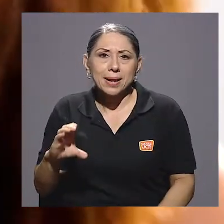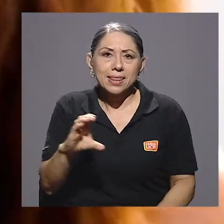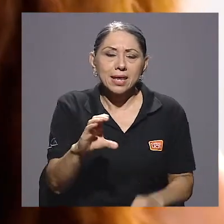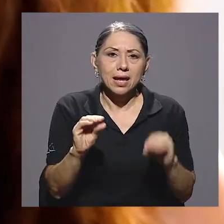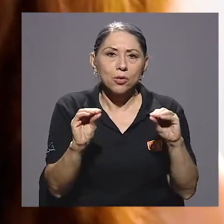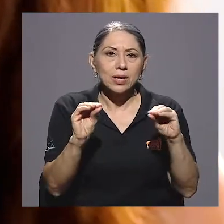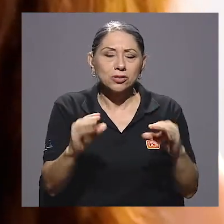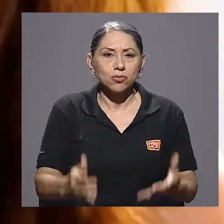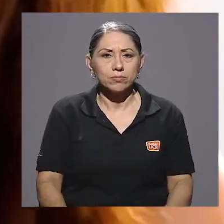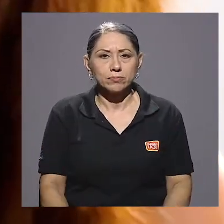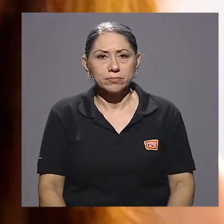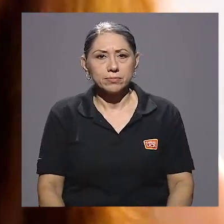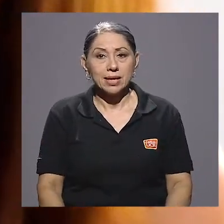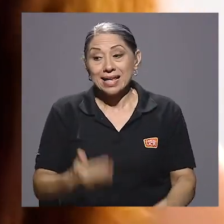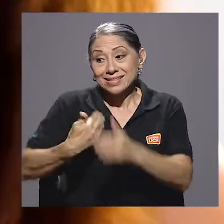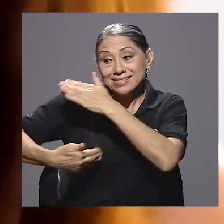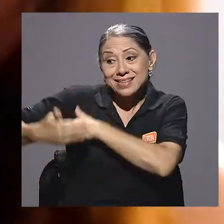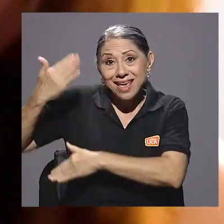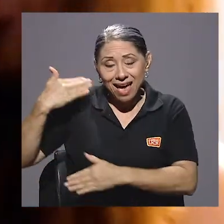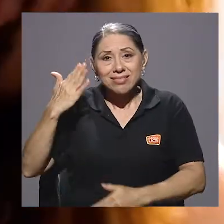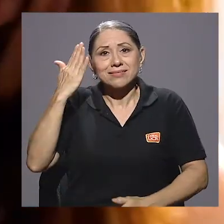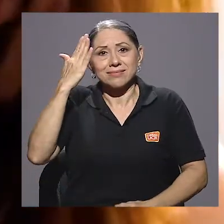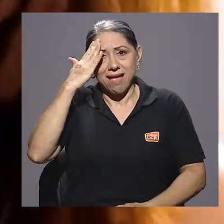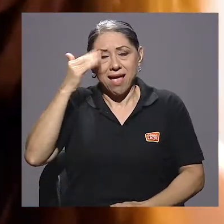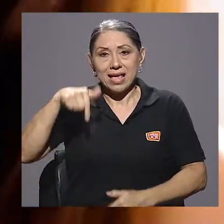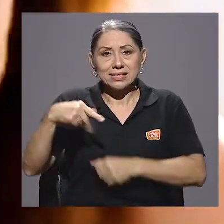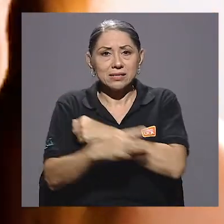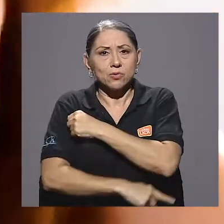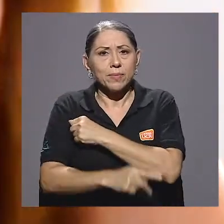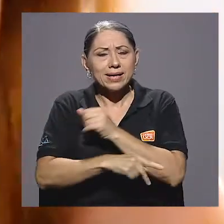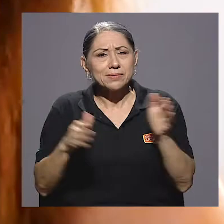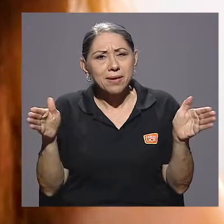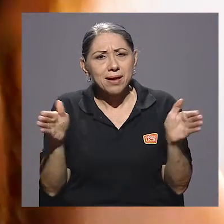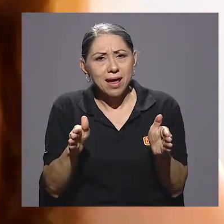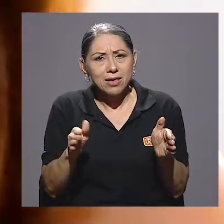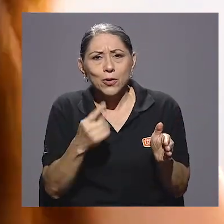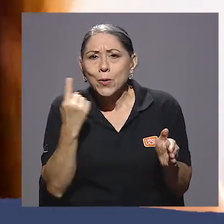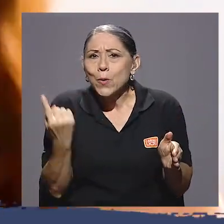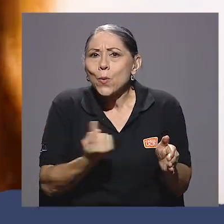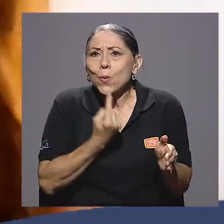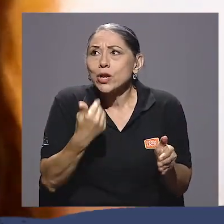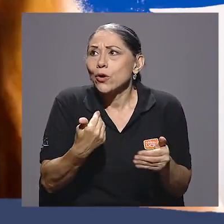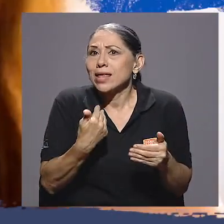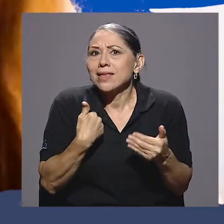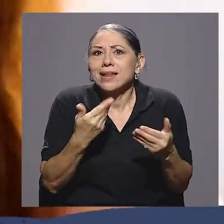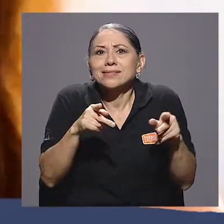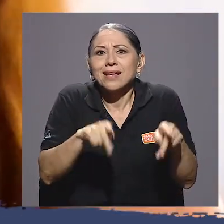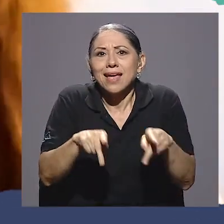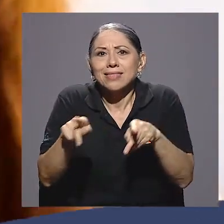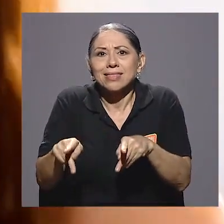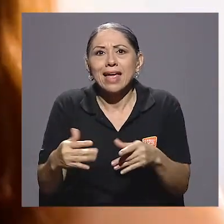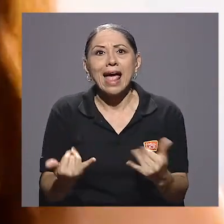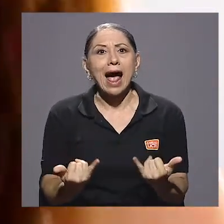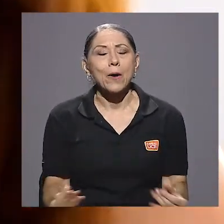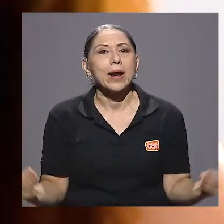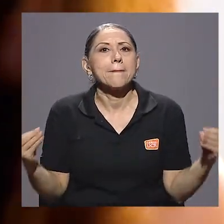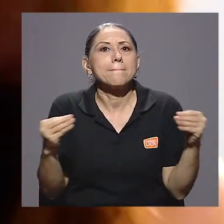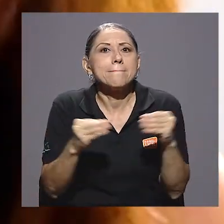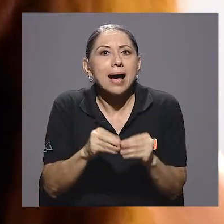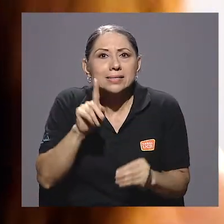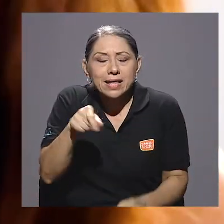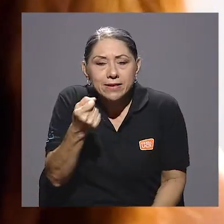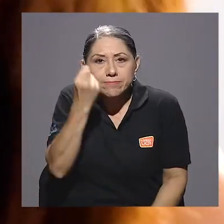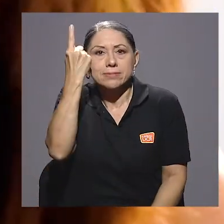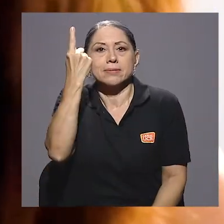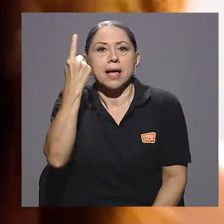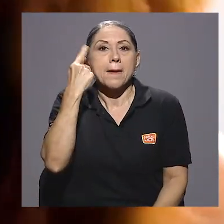en educación. Si antes teníamos claro que este es un país pequeño, que lo único que tiene es gente, Ahora muchísimo más claro